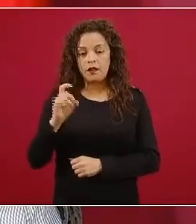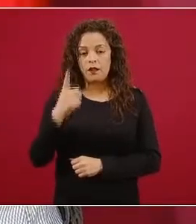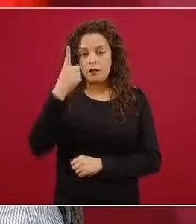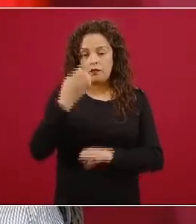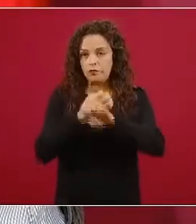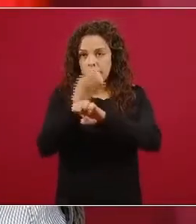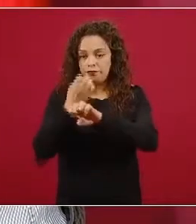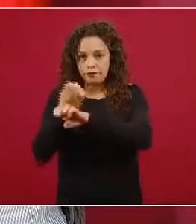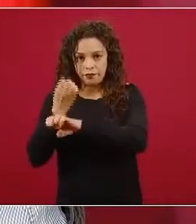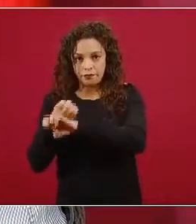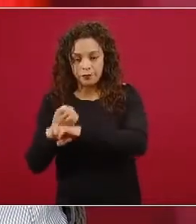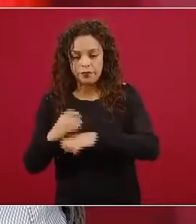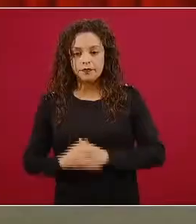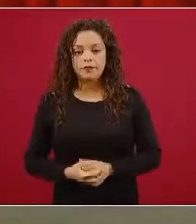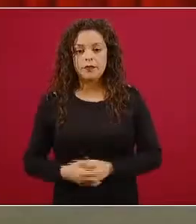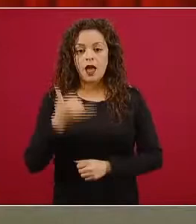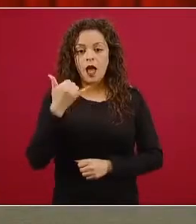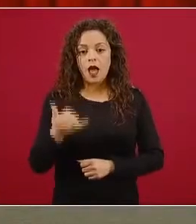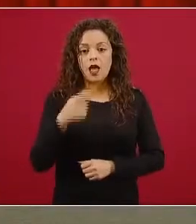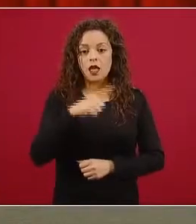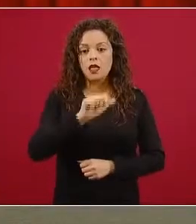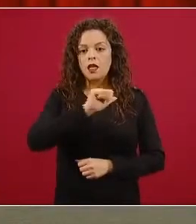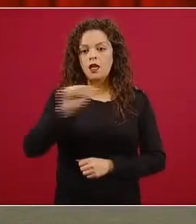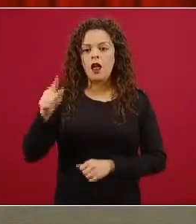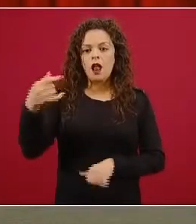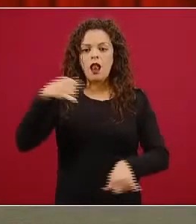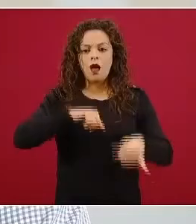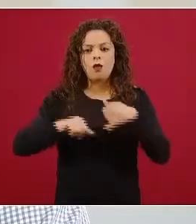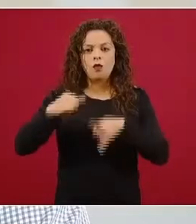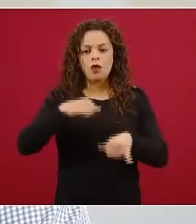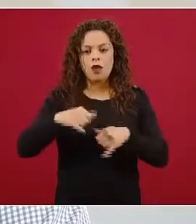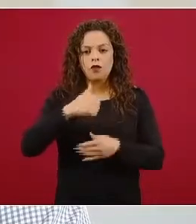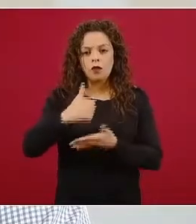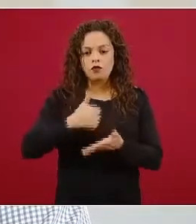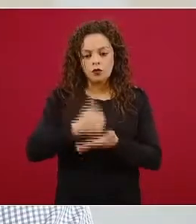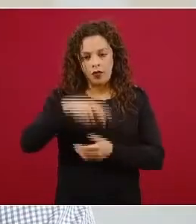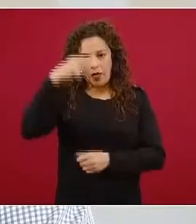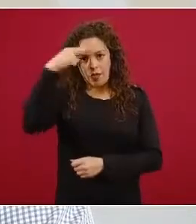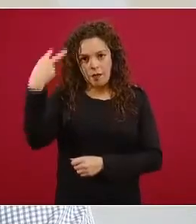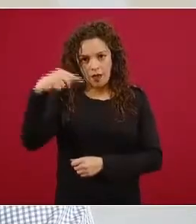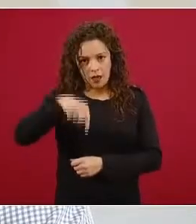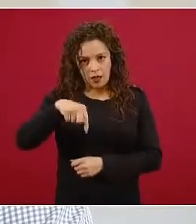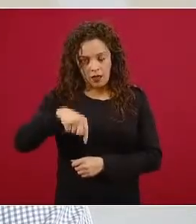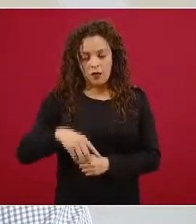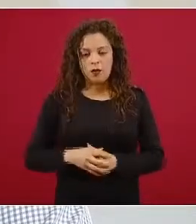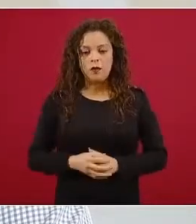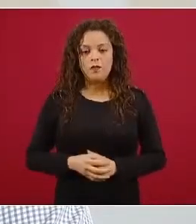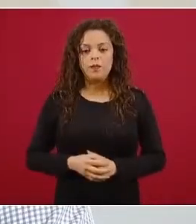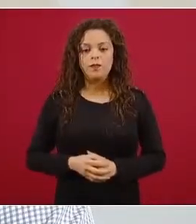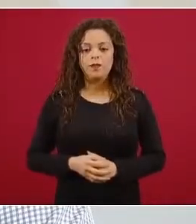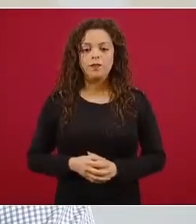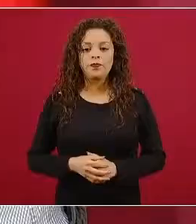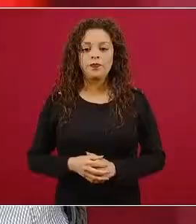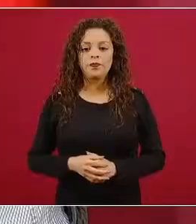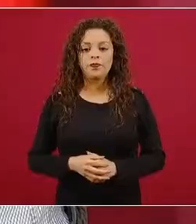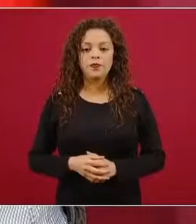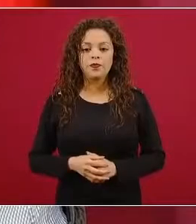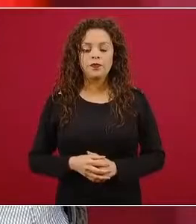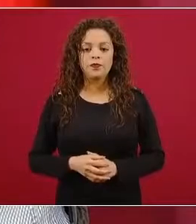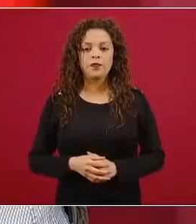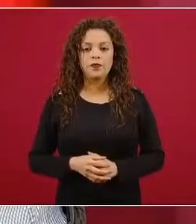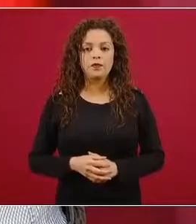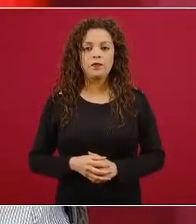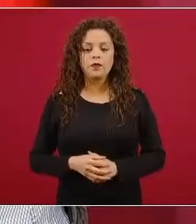entidades federativas, y el Laboratorio Metropolitano de la Ciudad de México. También se constituye por